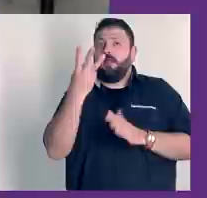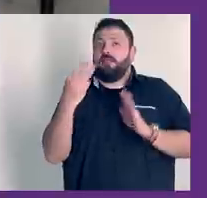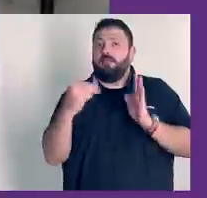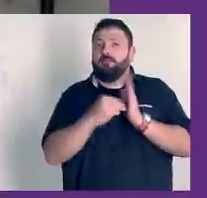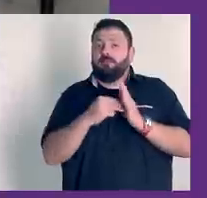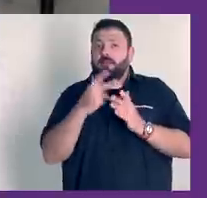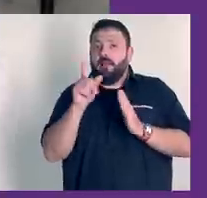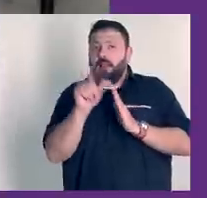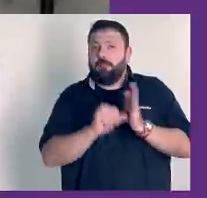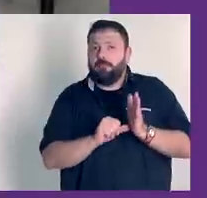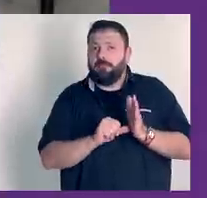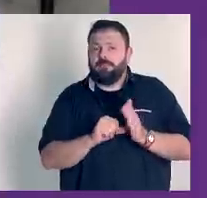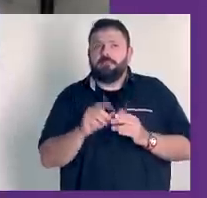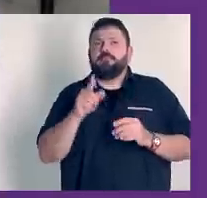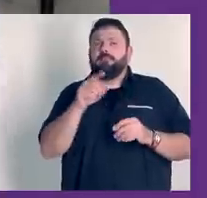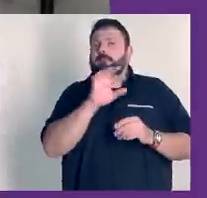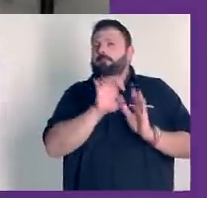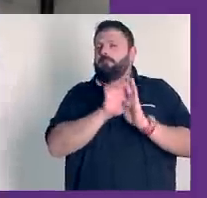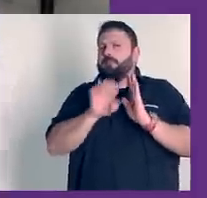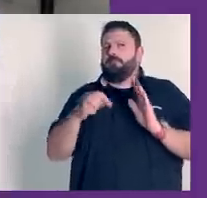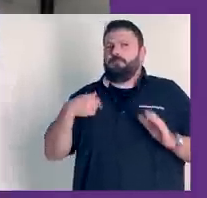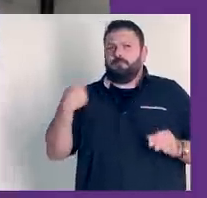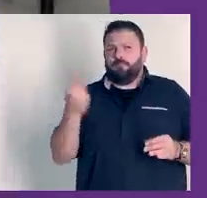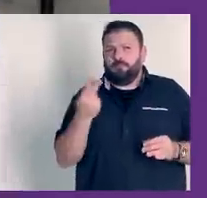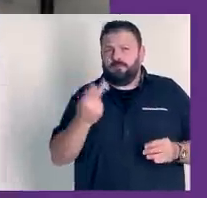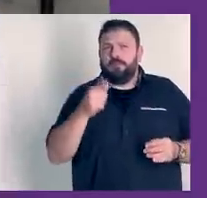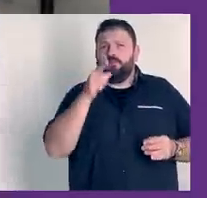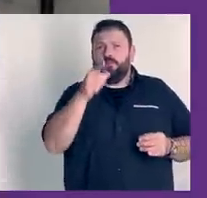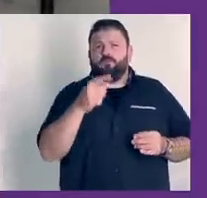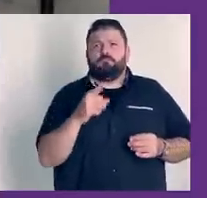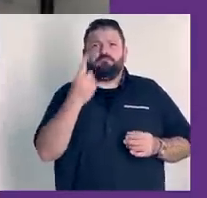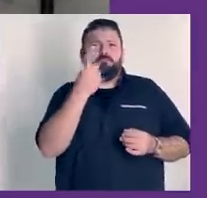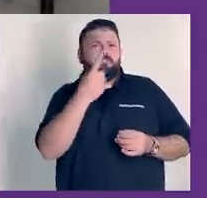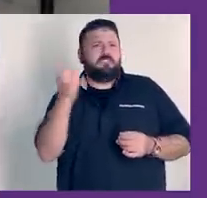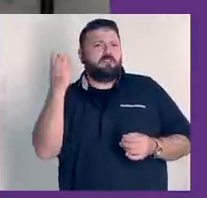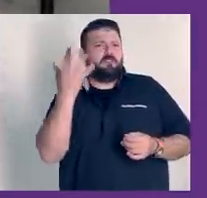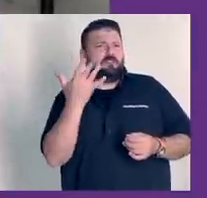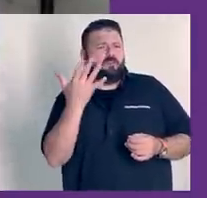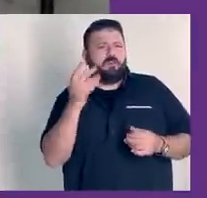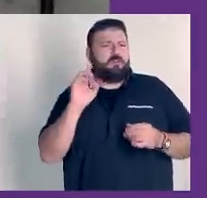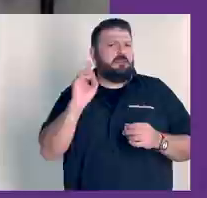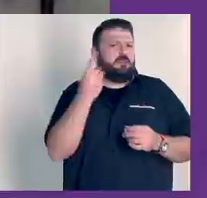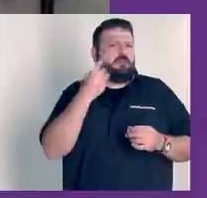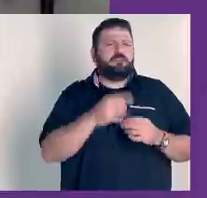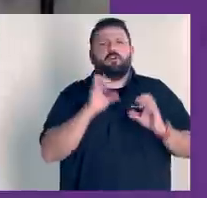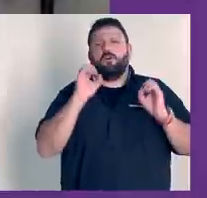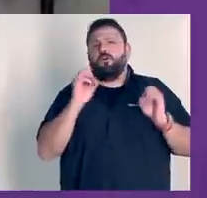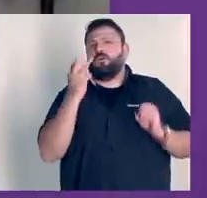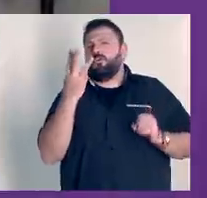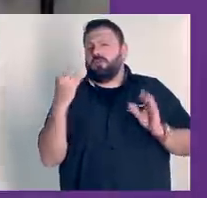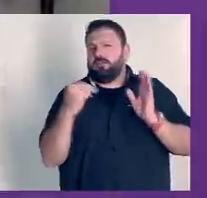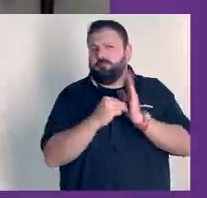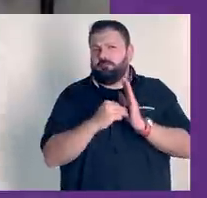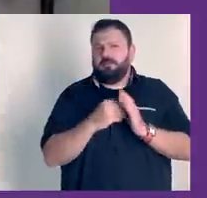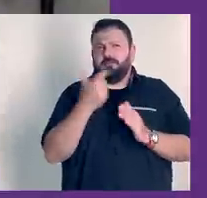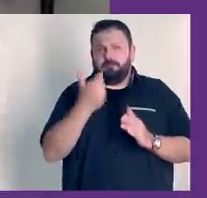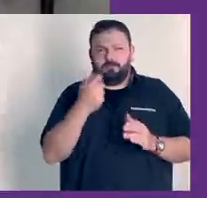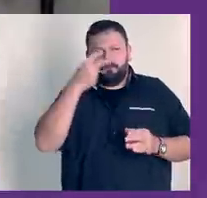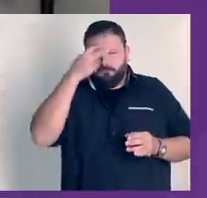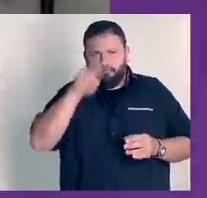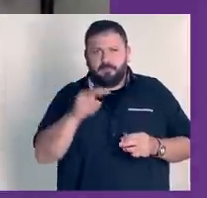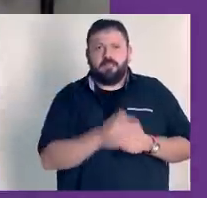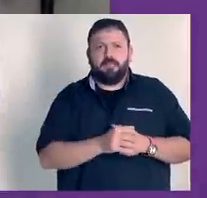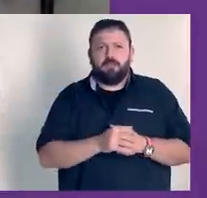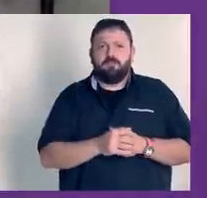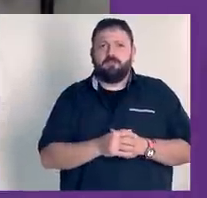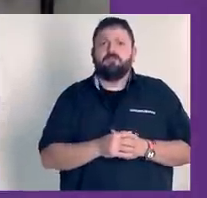a preguntar si en tu país, con $150 o con 3,000 pesos mexicanos, te alcanza. ¿Verdad